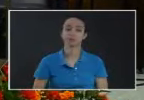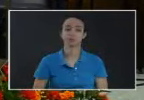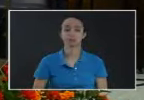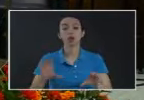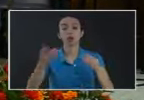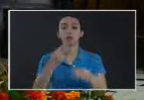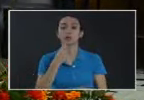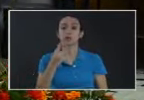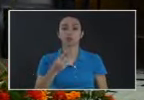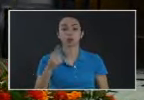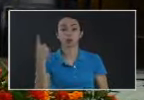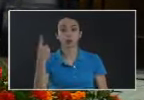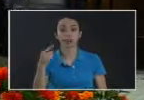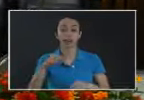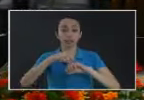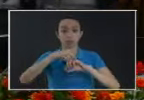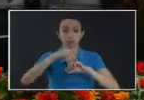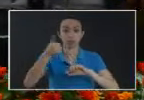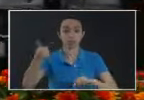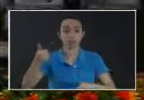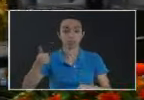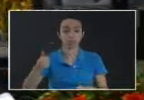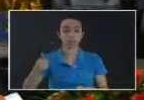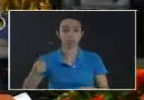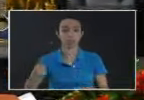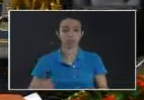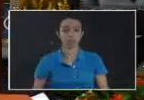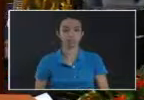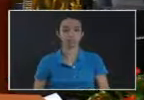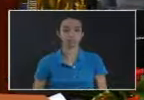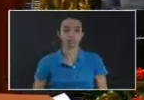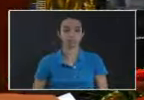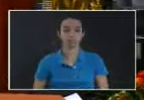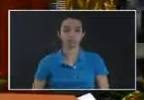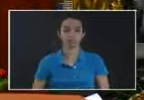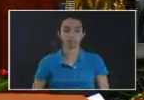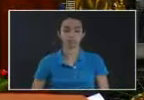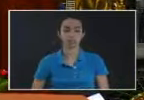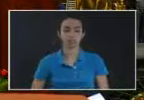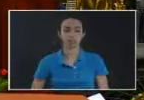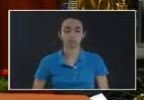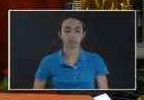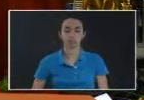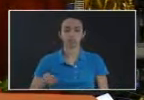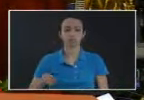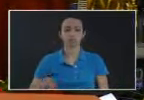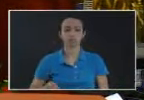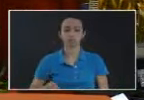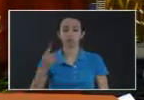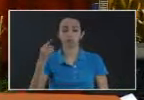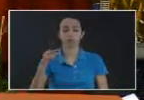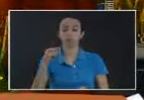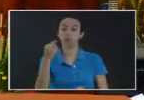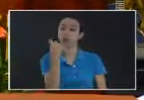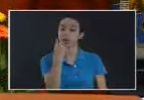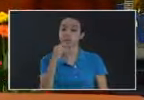la esposa de un hermano, porque ella no era cristiana. Miren qué tremendo. Se los compartía una vez y